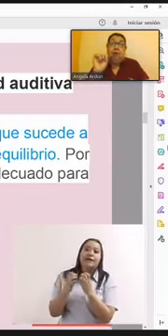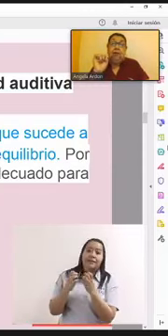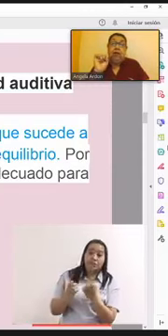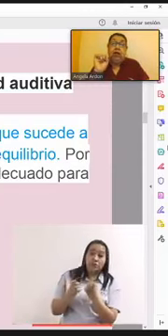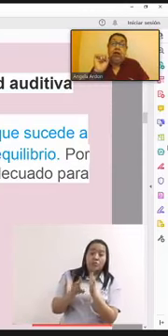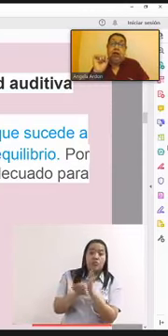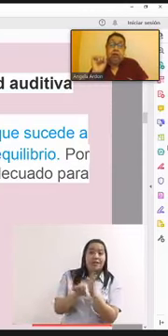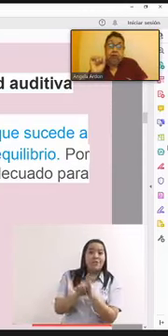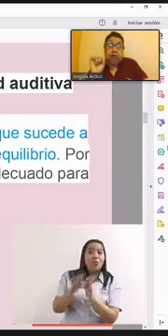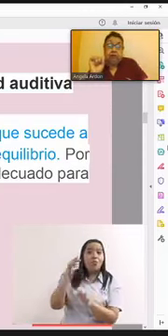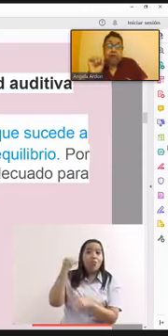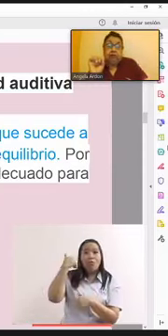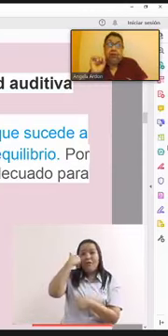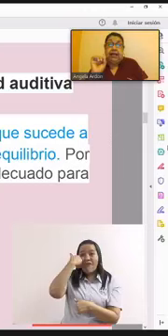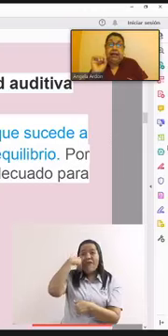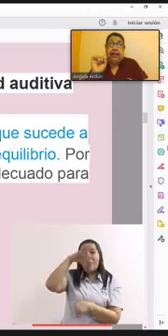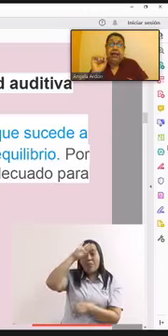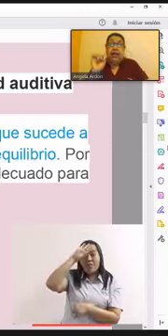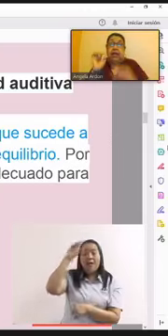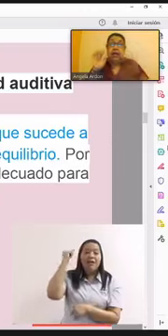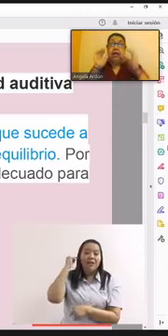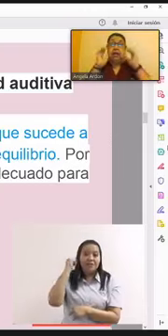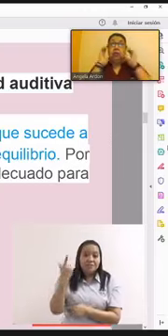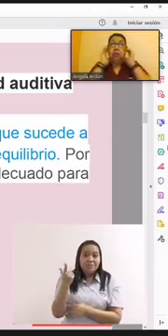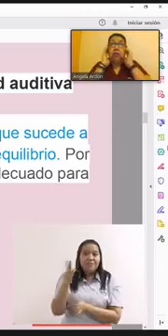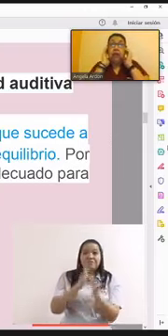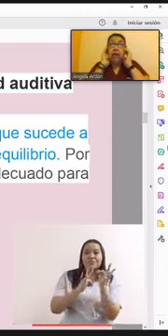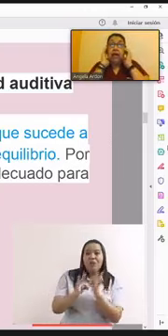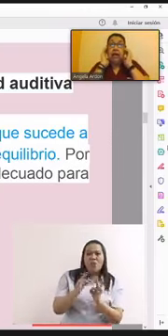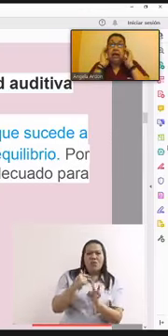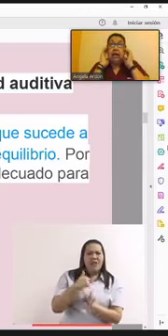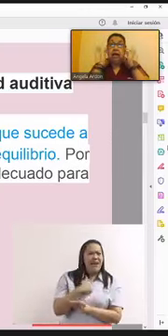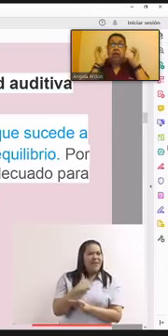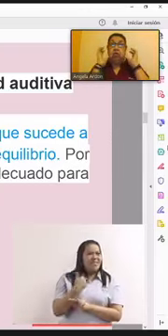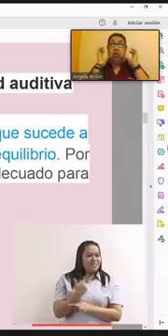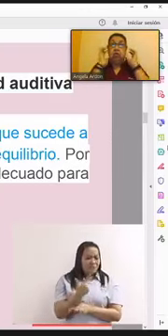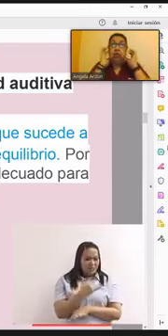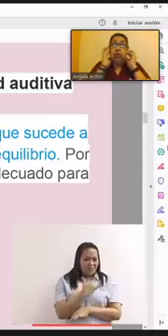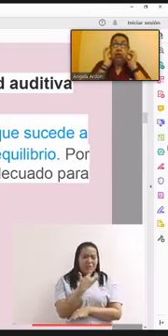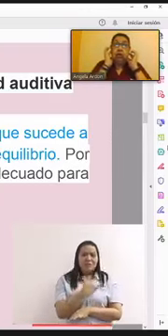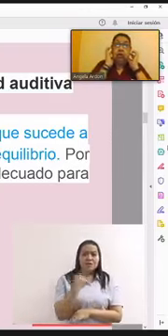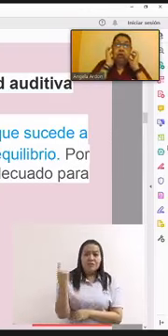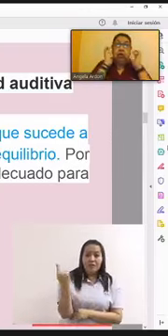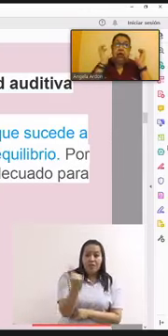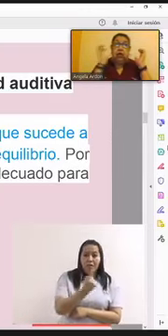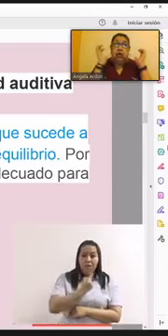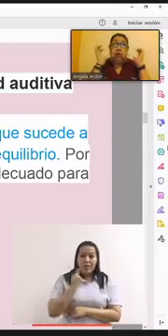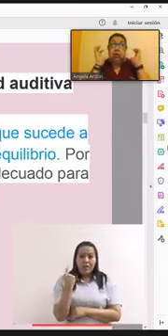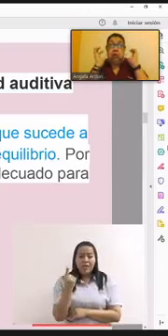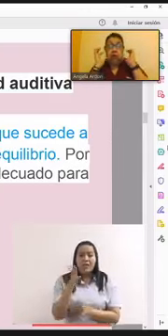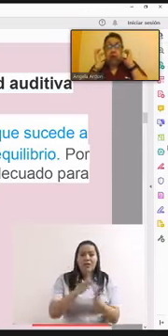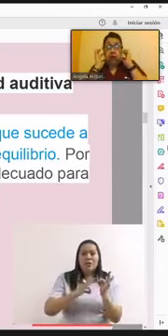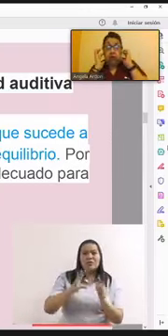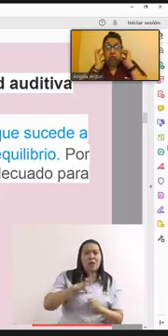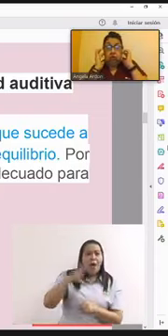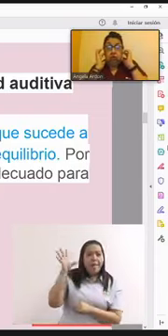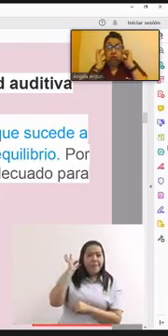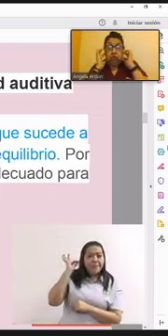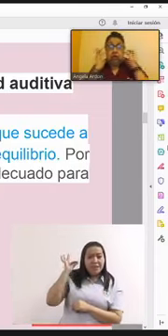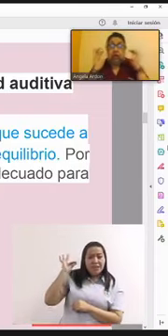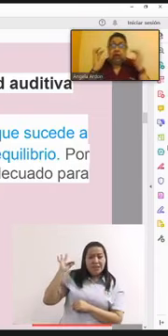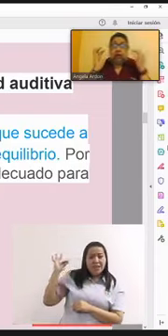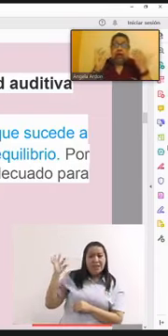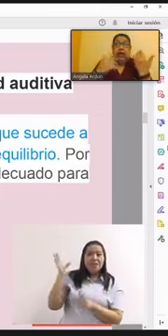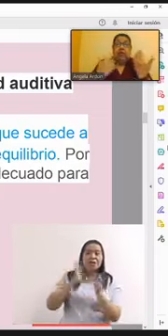o han visto un oído en su familia que diga, estoy mareada, tengo un zumbido en los oídos, me duelen los